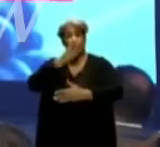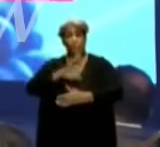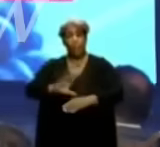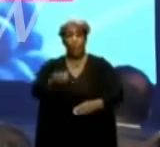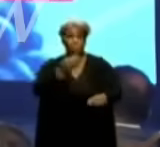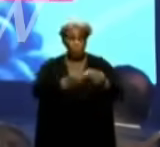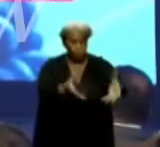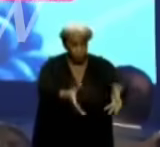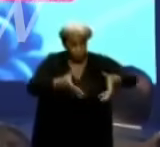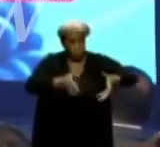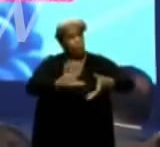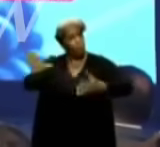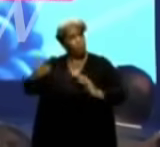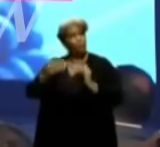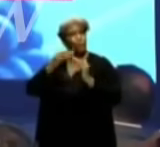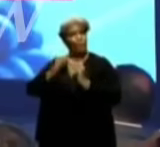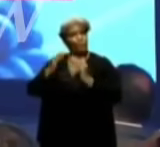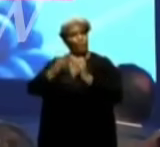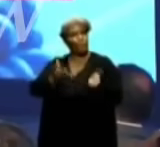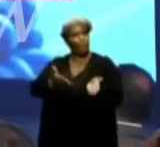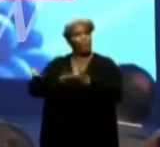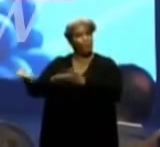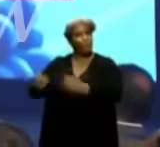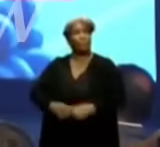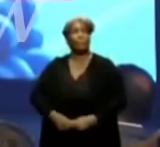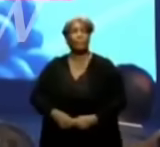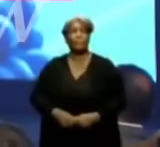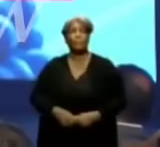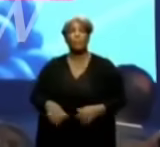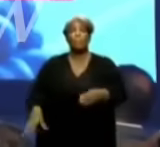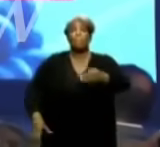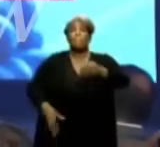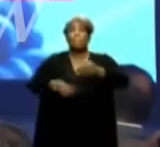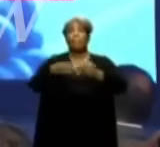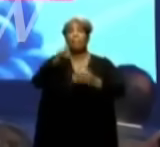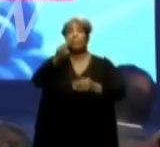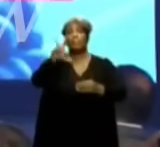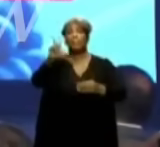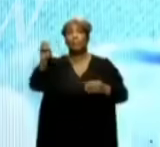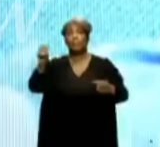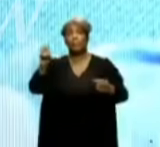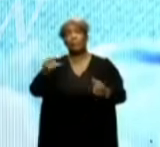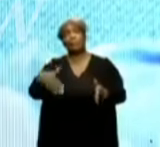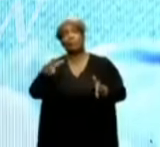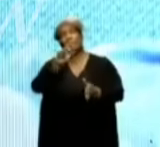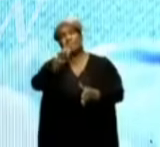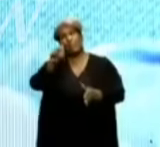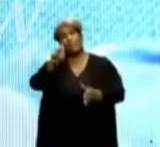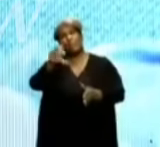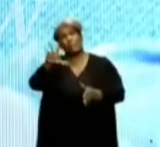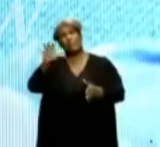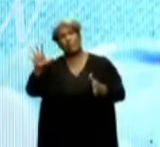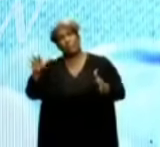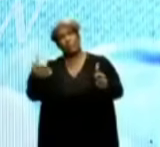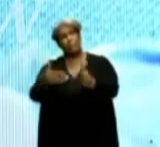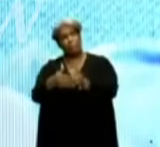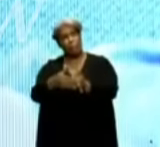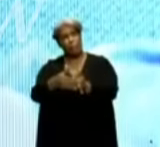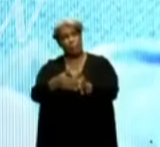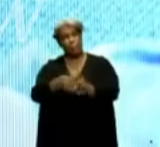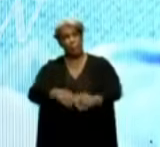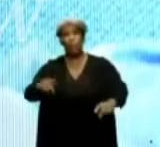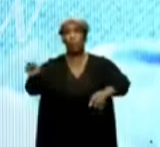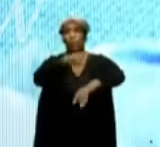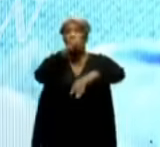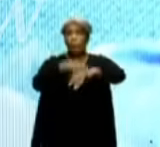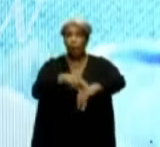casas. Esto es en adición a 135.000 que se hacen normalmente sin Navidad y sin brisita en